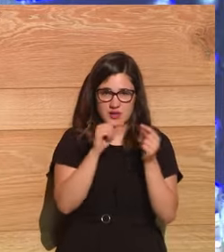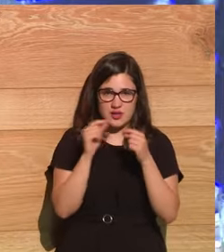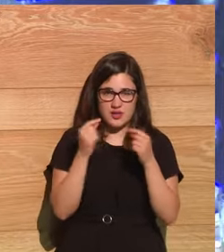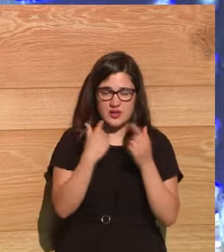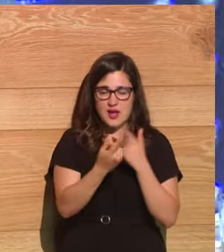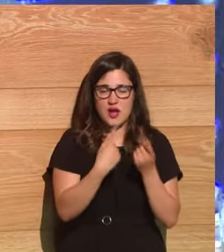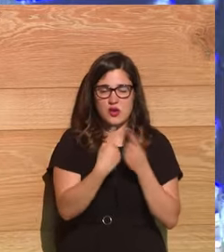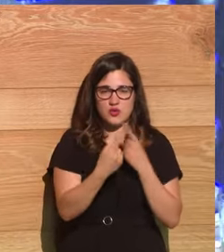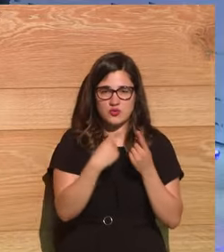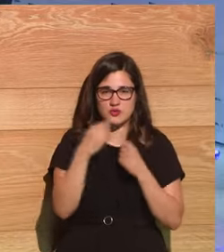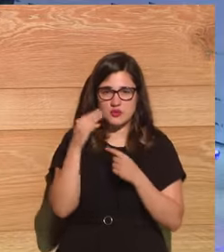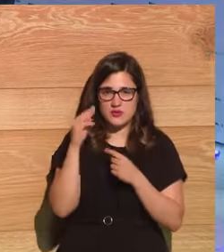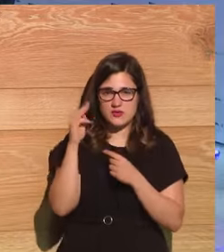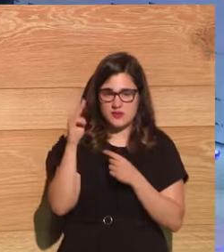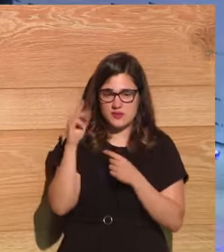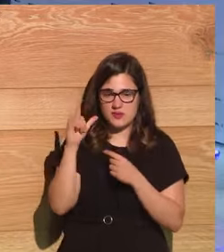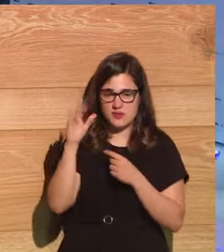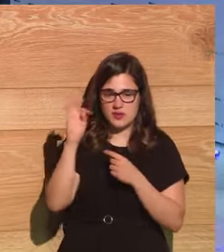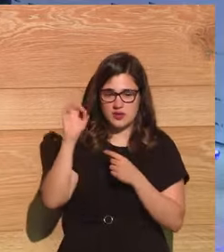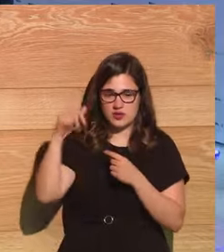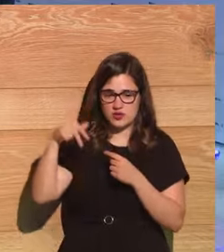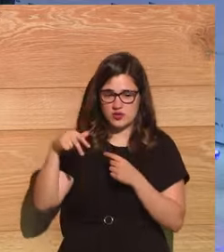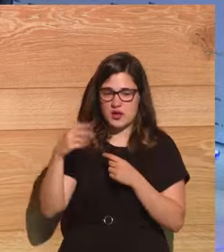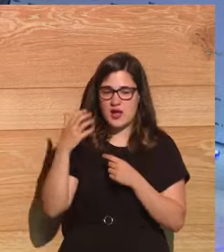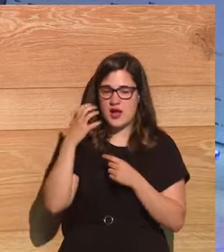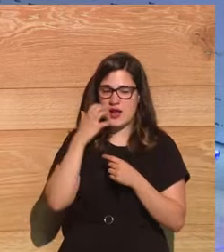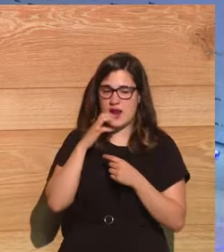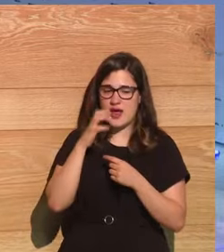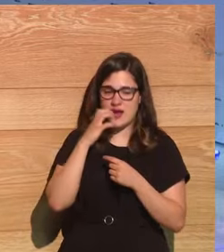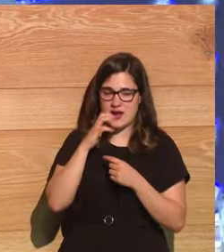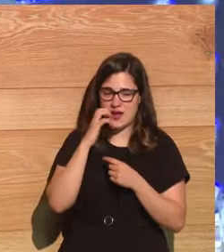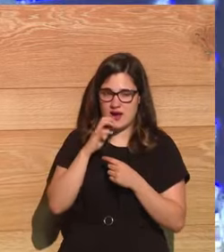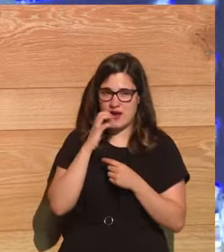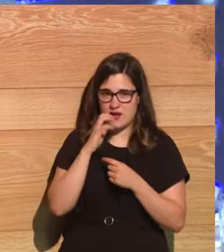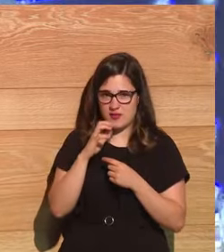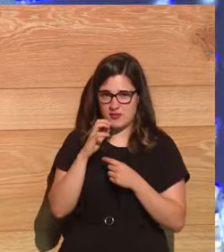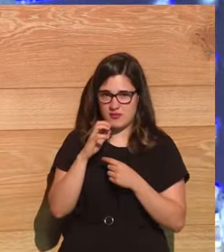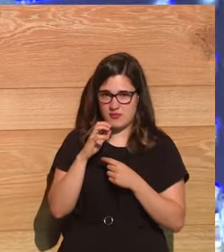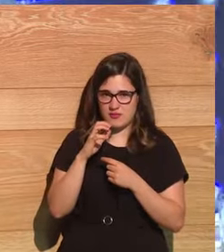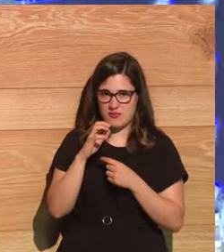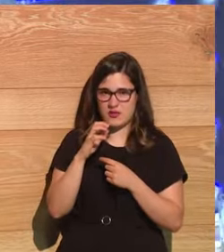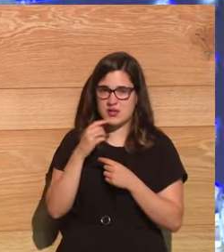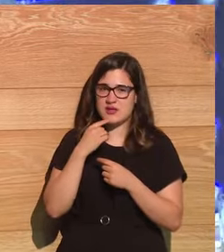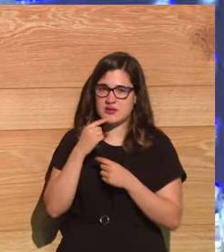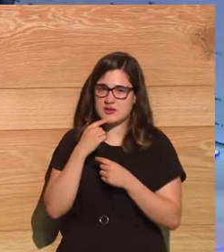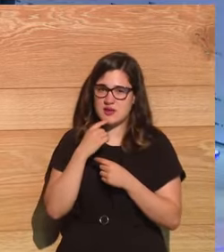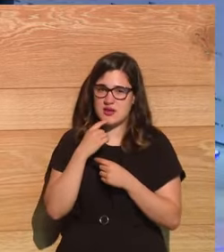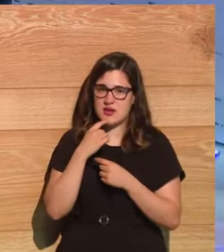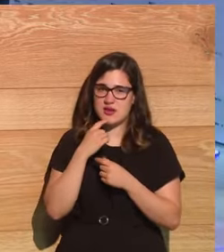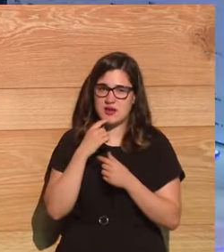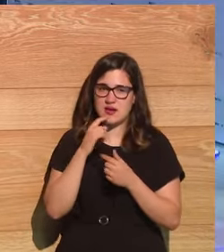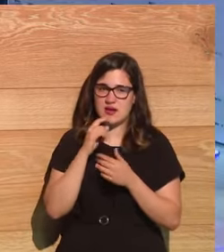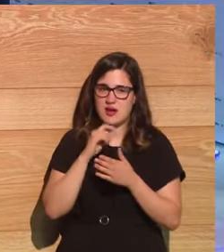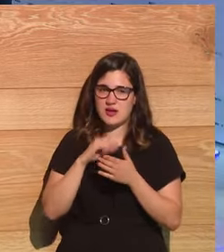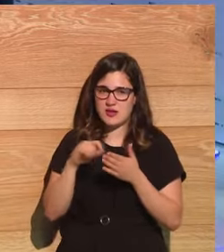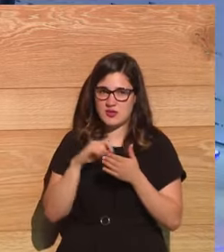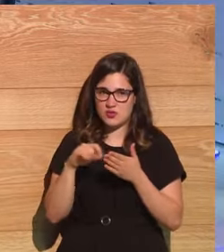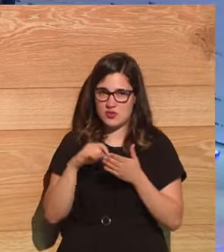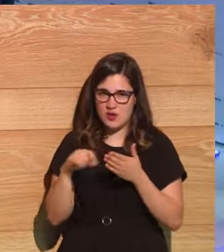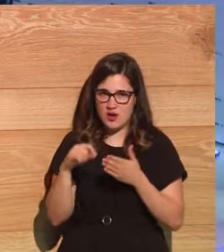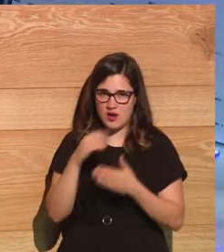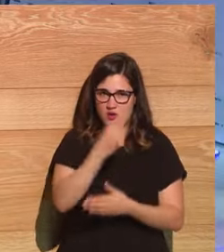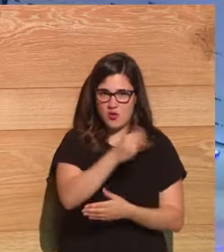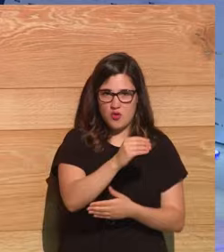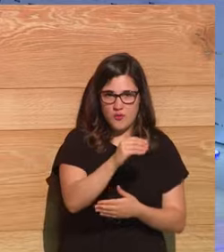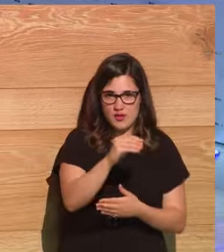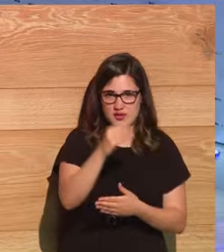momento la gran queja era contra la nueva tecnología de la escritura, que iba a arruinar la mente de los jóvenes, porque no iban a memorizar nada. No nos ha